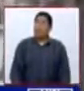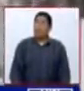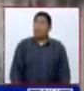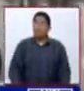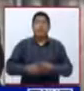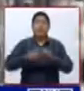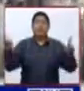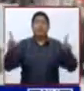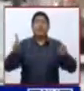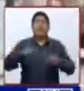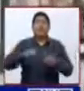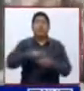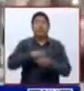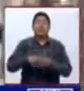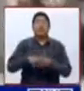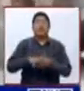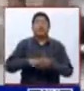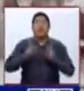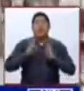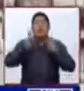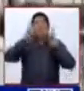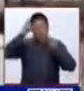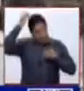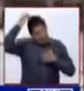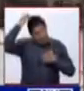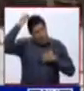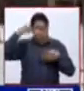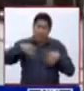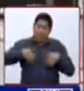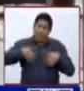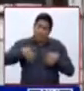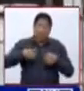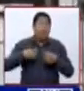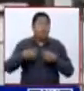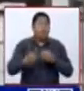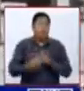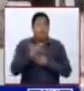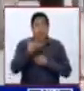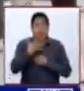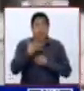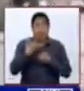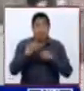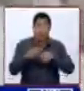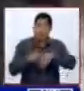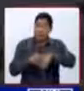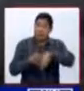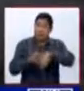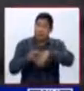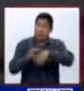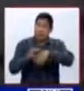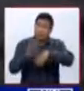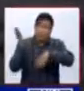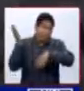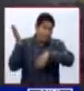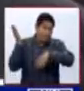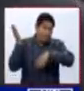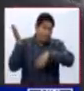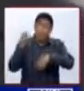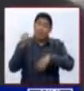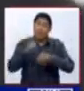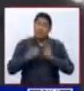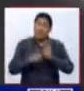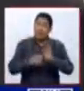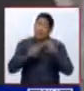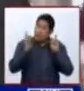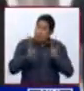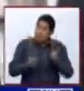A diferencia del COVID-19, la viruela del mono trae consecuencias para la piel como estas. Mostrándoles esta